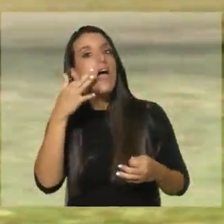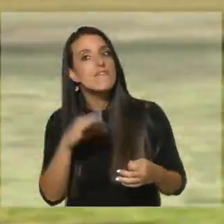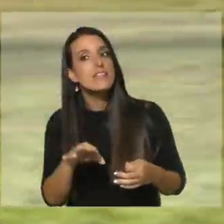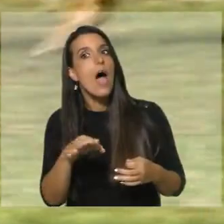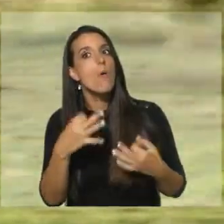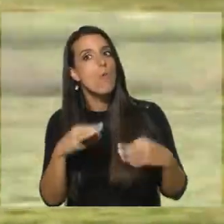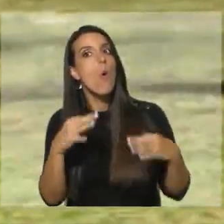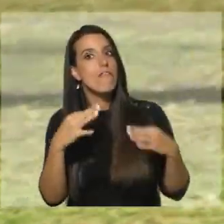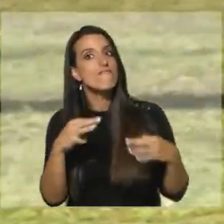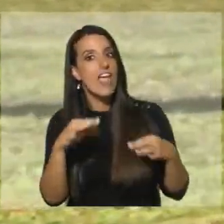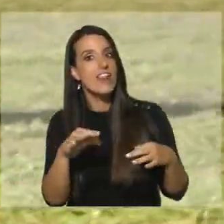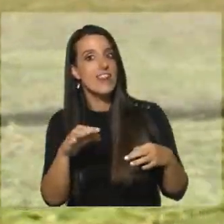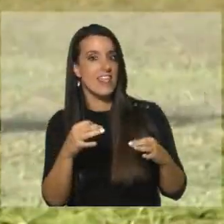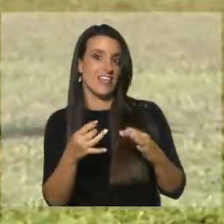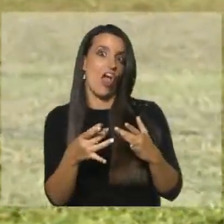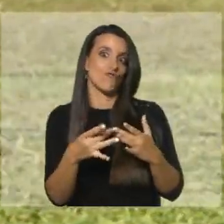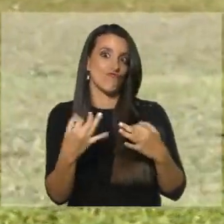de muy buen nivel también. Y